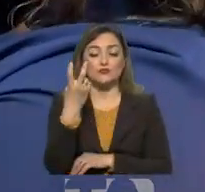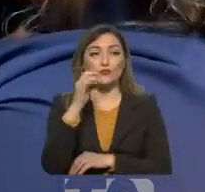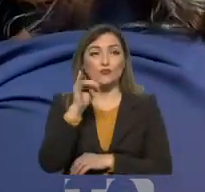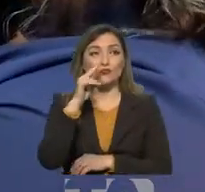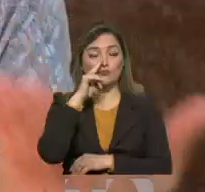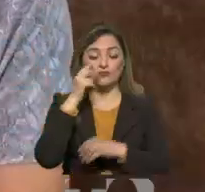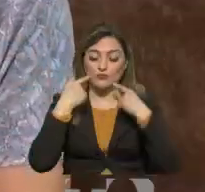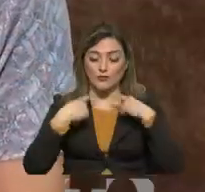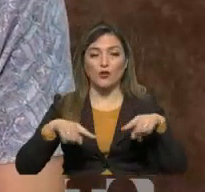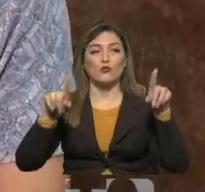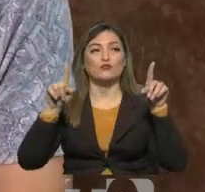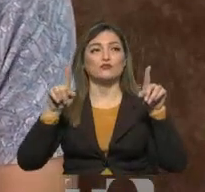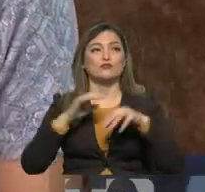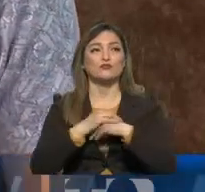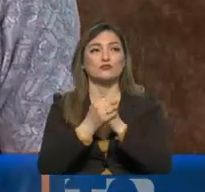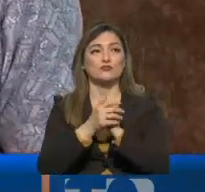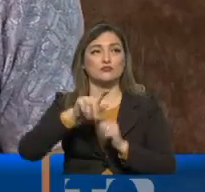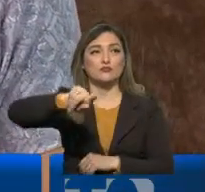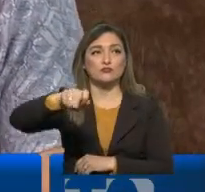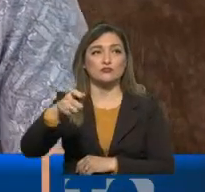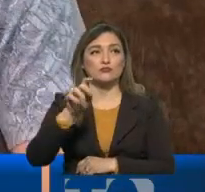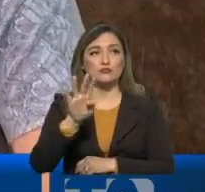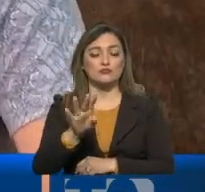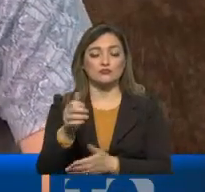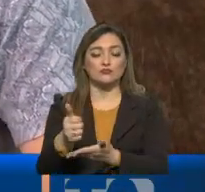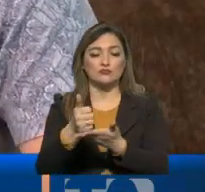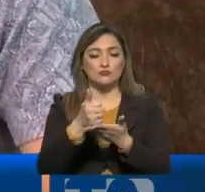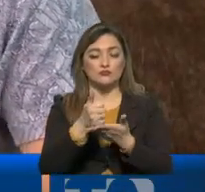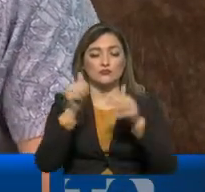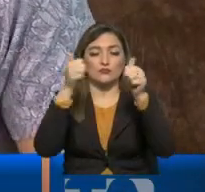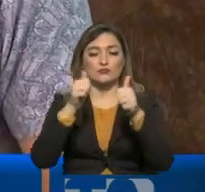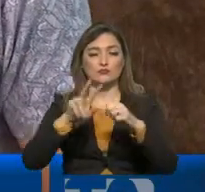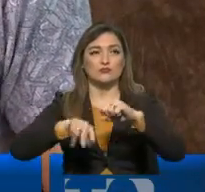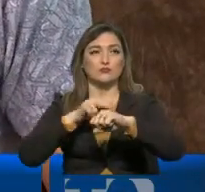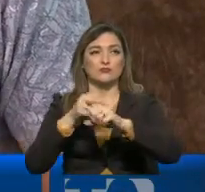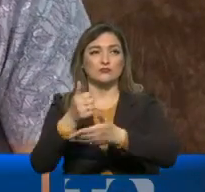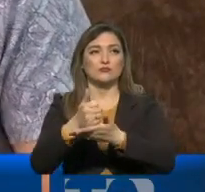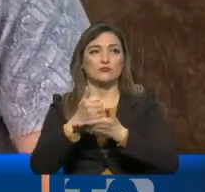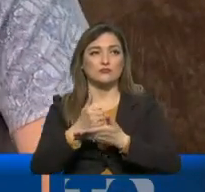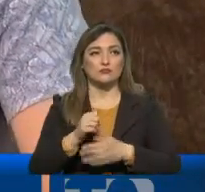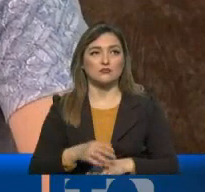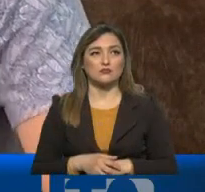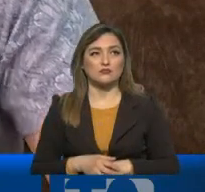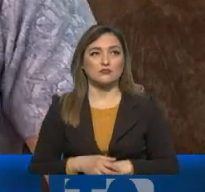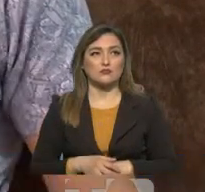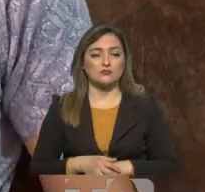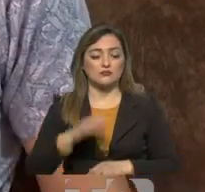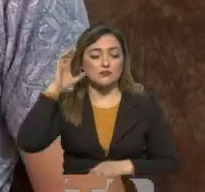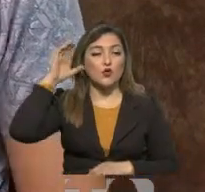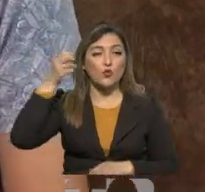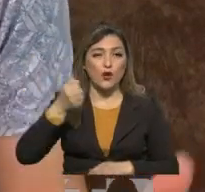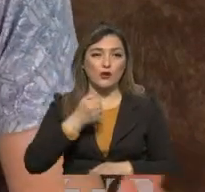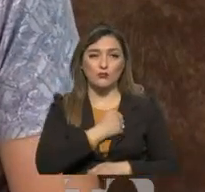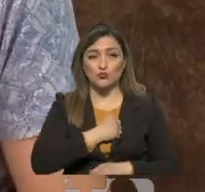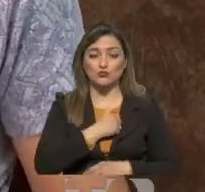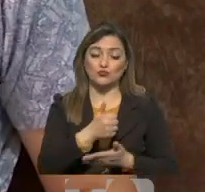un lanzamiento en donde aprovecho este canal para pedir ayuda de artistas nacionales, locales de aquí, de Cuenca,